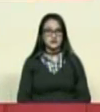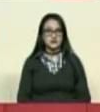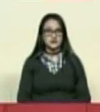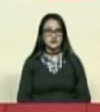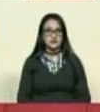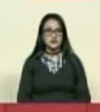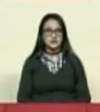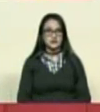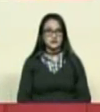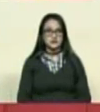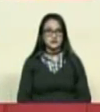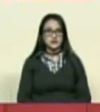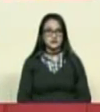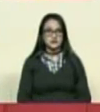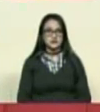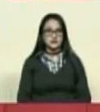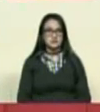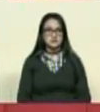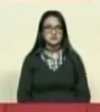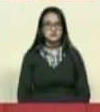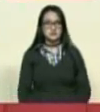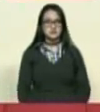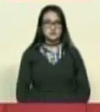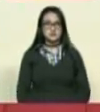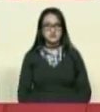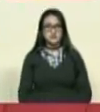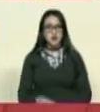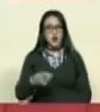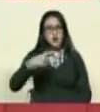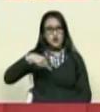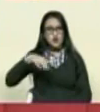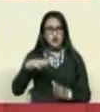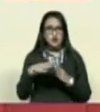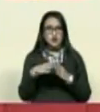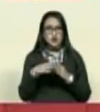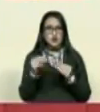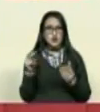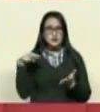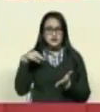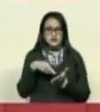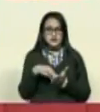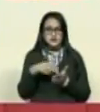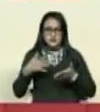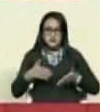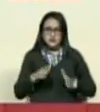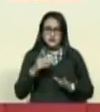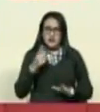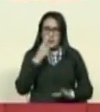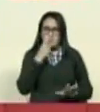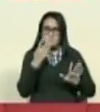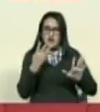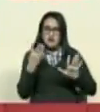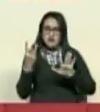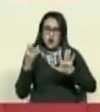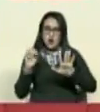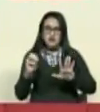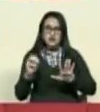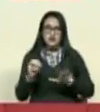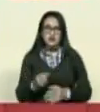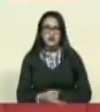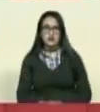Nosotros, que somos la generación de los 80, los muchachos que nos levantamos en los 80, le estamos